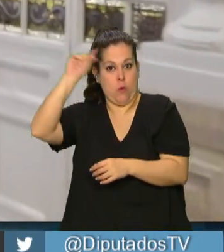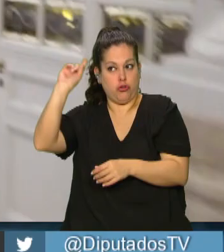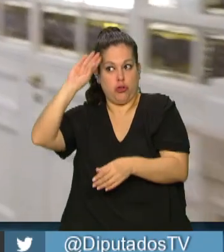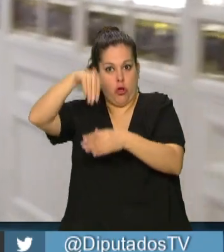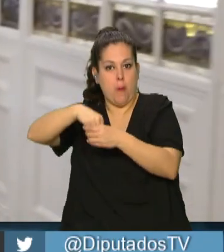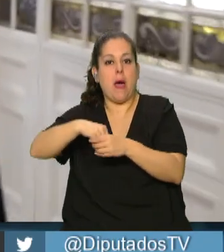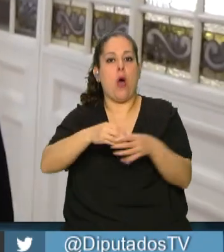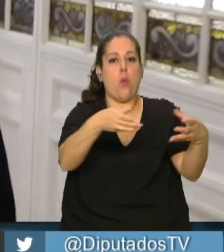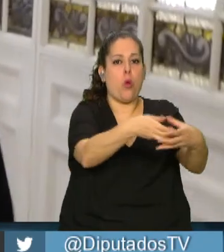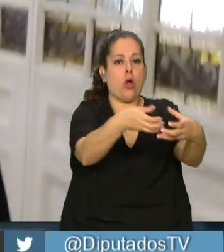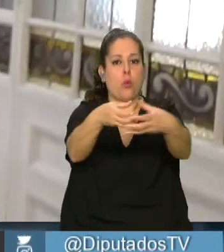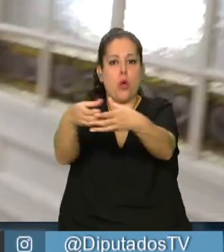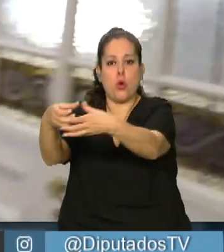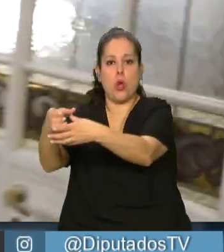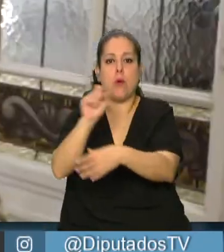sea,